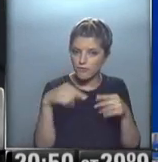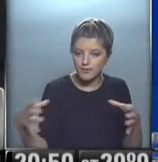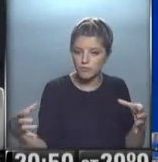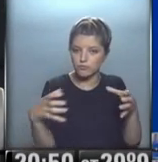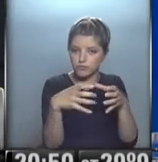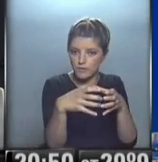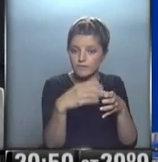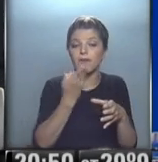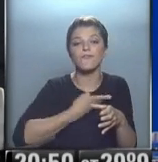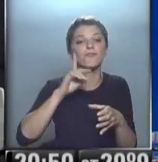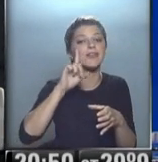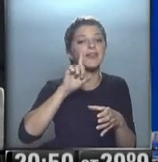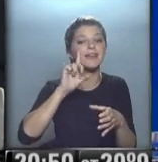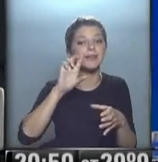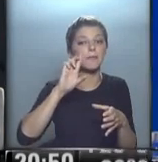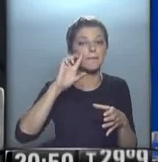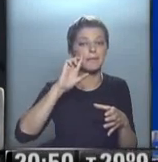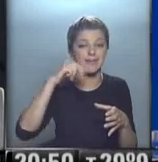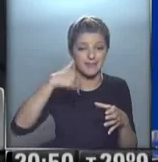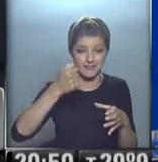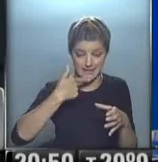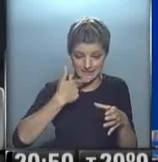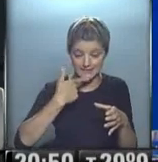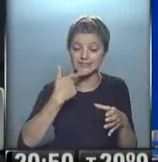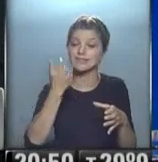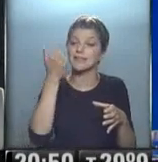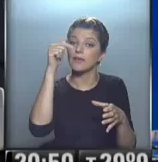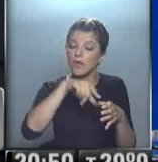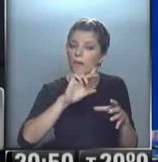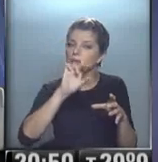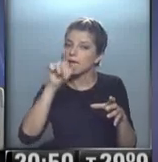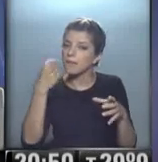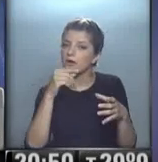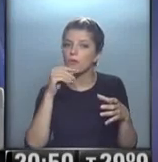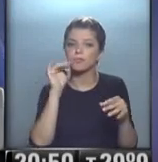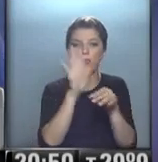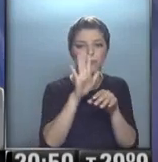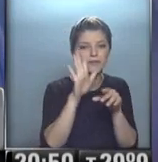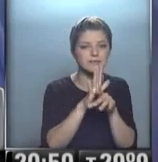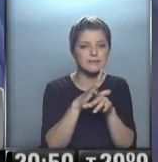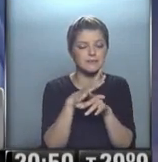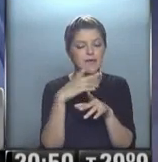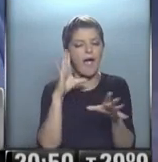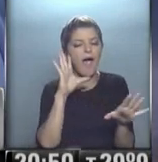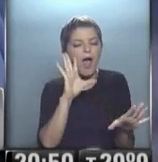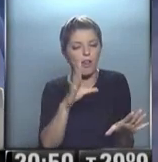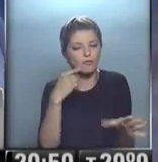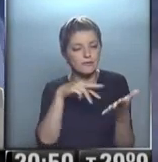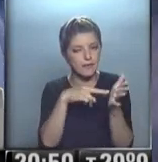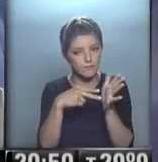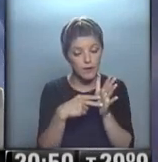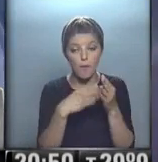islas y que además, muchos dicen, acá hay un mensaje por parte de Yolanda, ya hace 3 años de manera consecutiva